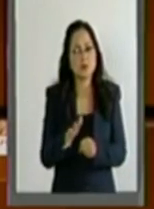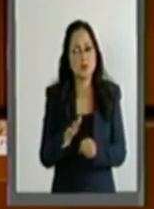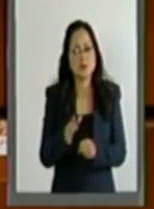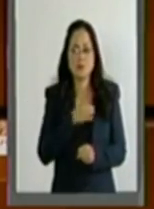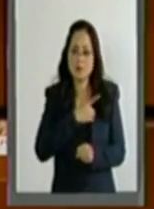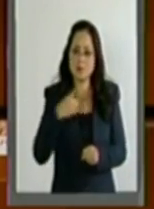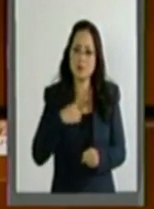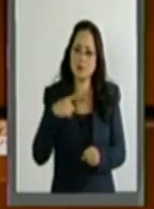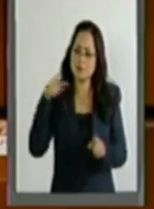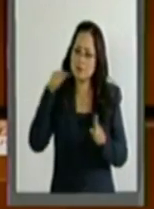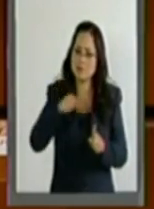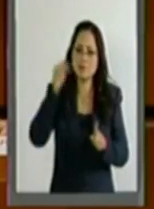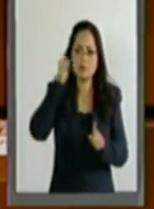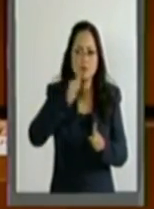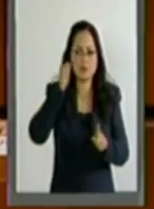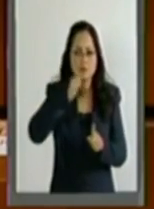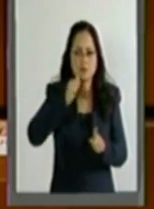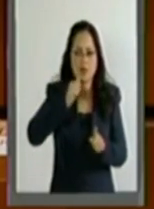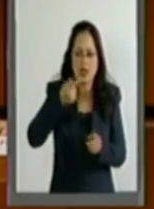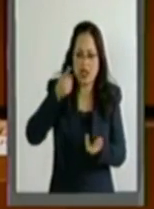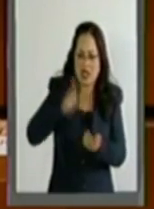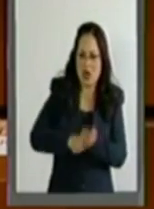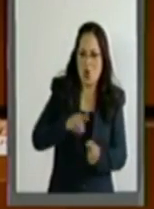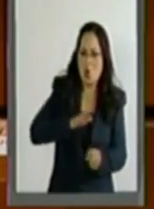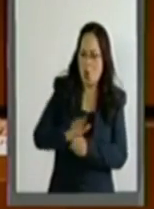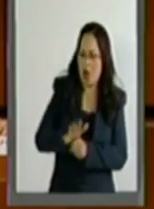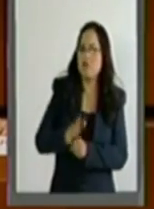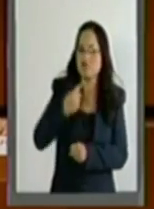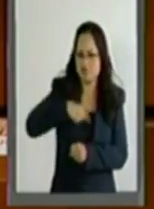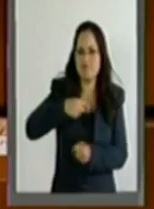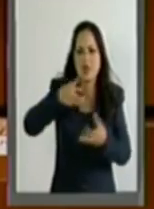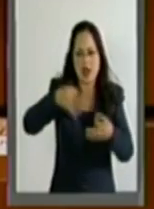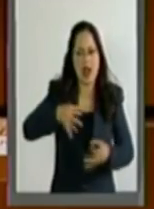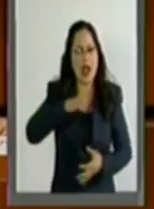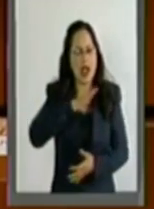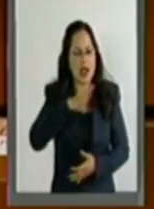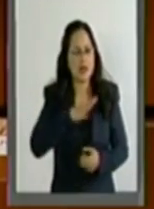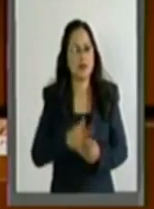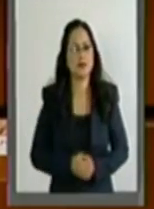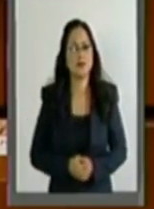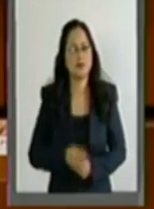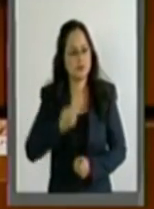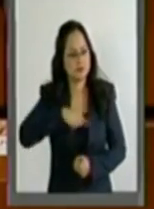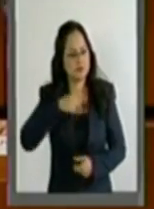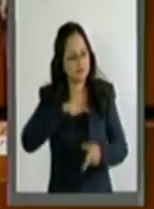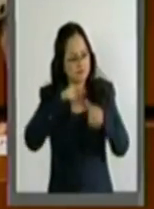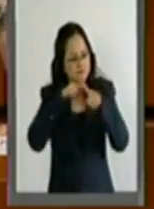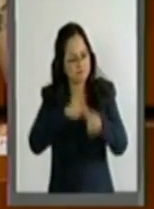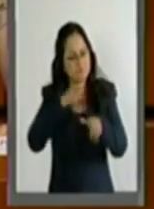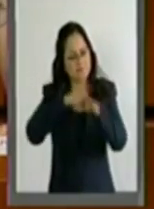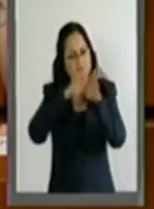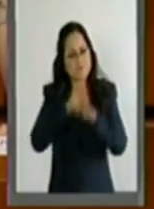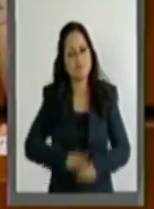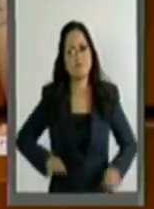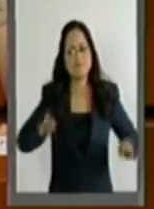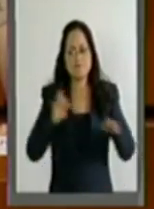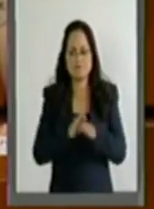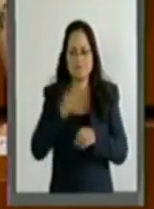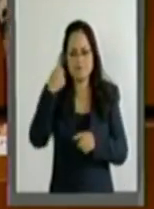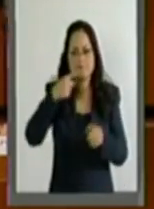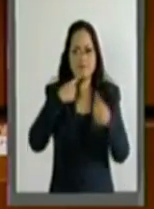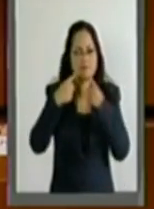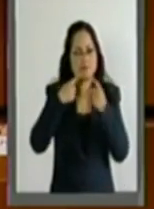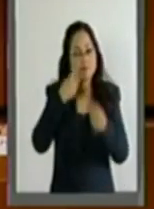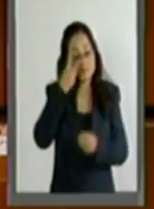debe estar siempre la razón de nuestra existencia. Y aún así, seguimos privilegiando el diálogo.